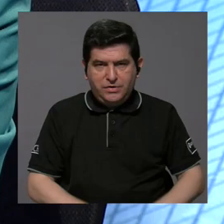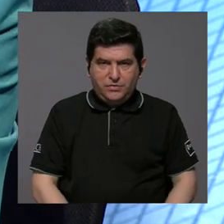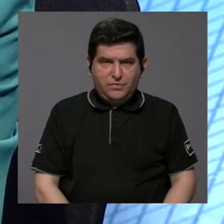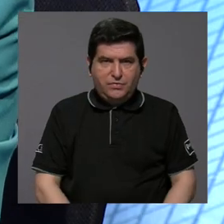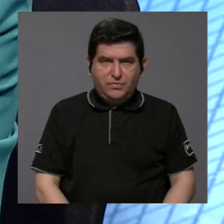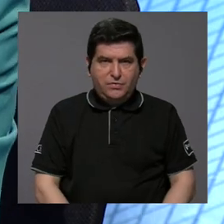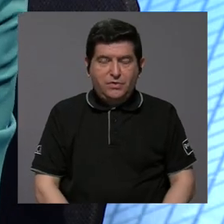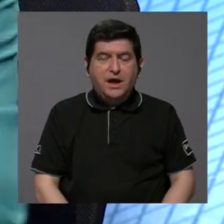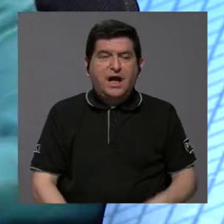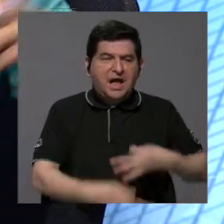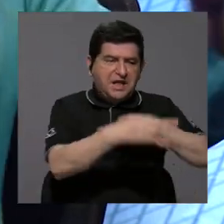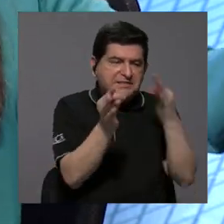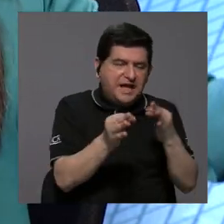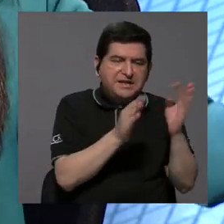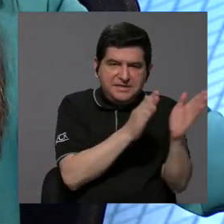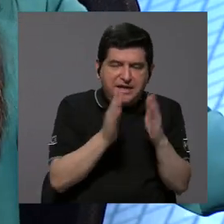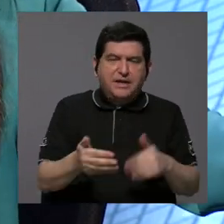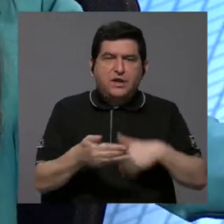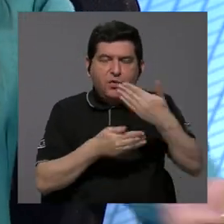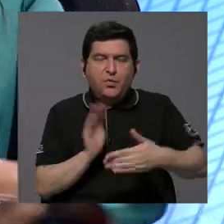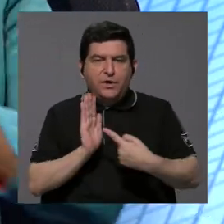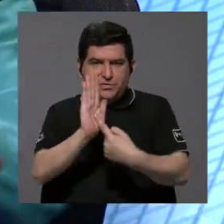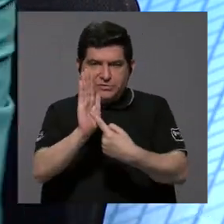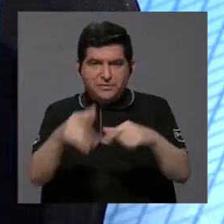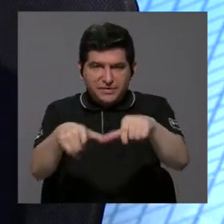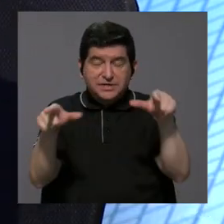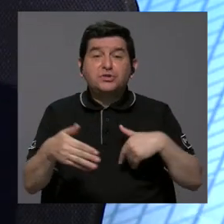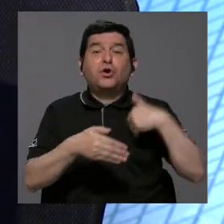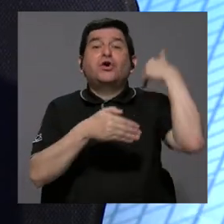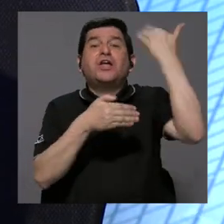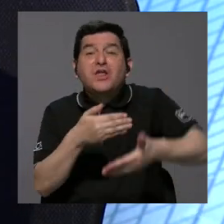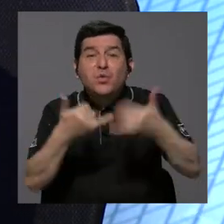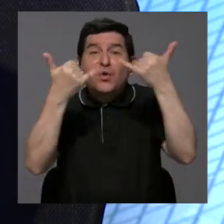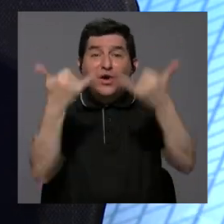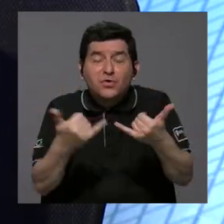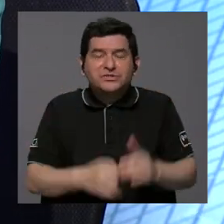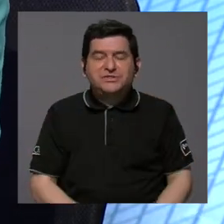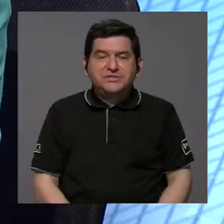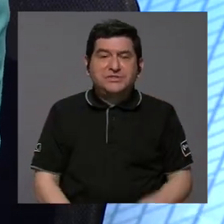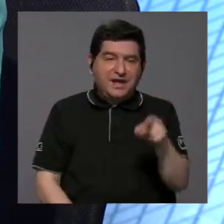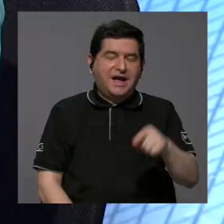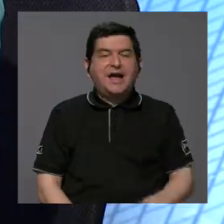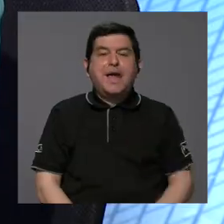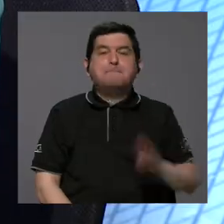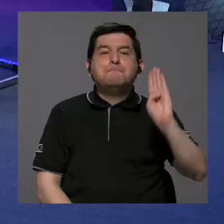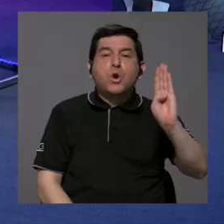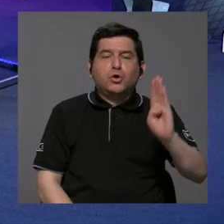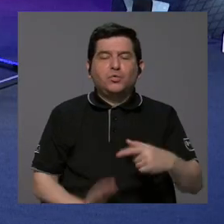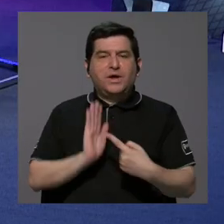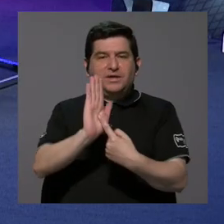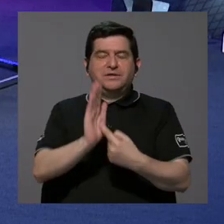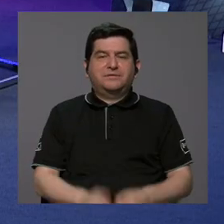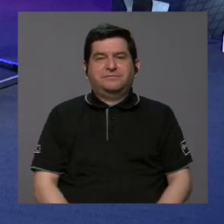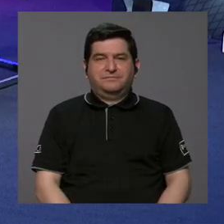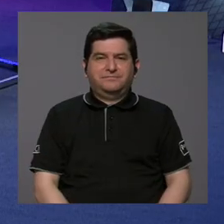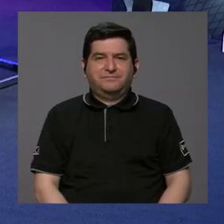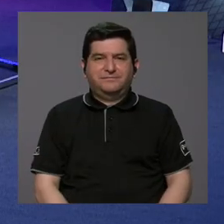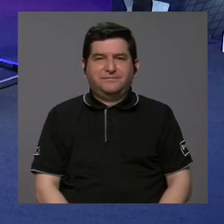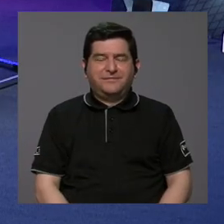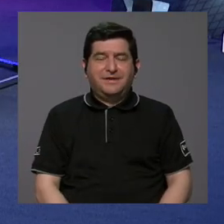se talleró luego se presentó en un espacio y después llegó a Broadway y siento que aquí